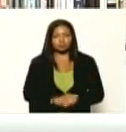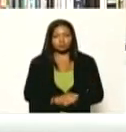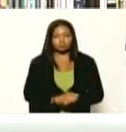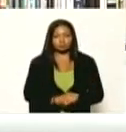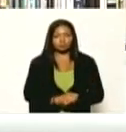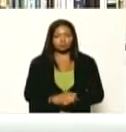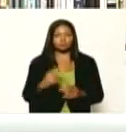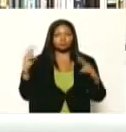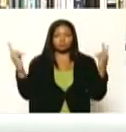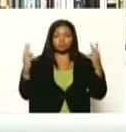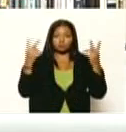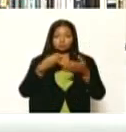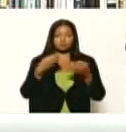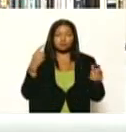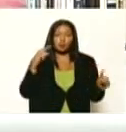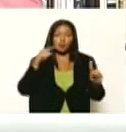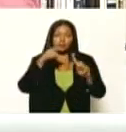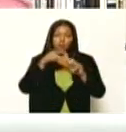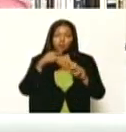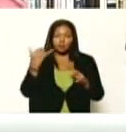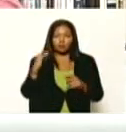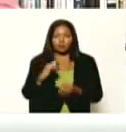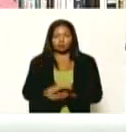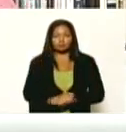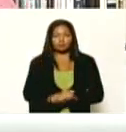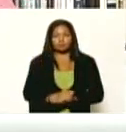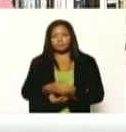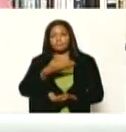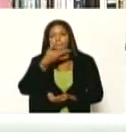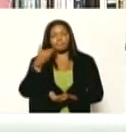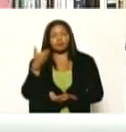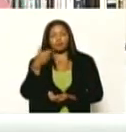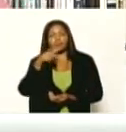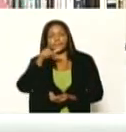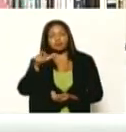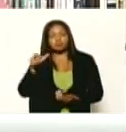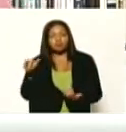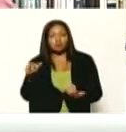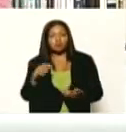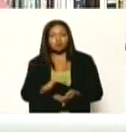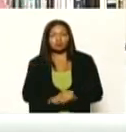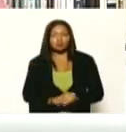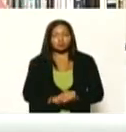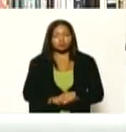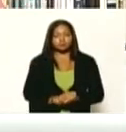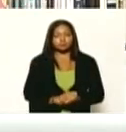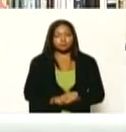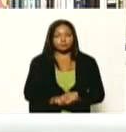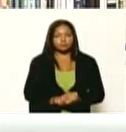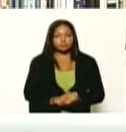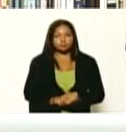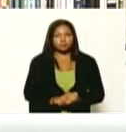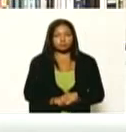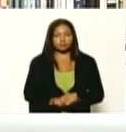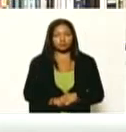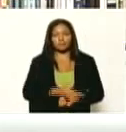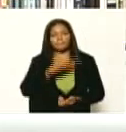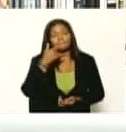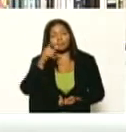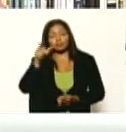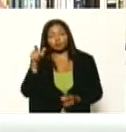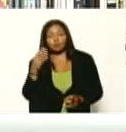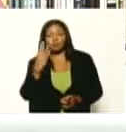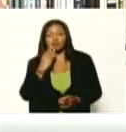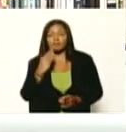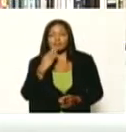gran victoria. Ese es el objetivo, con los mejores candidatos, con las mejores candidatas, por